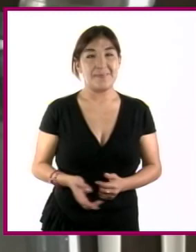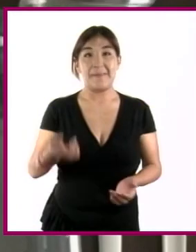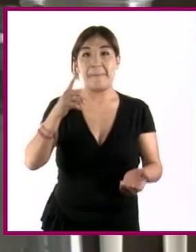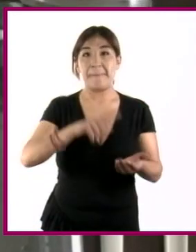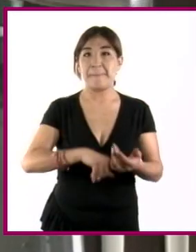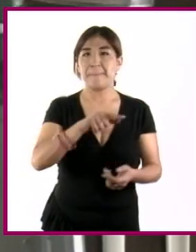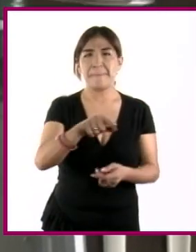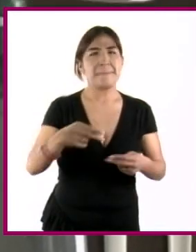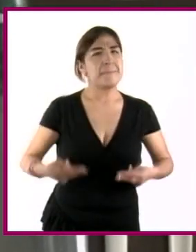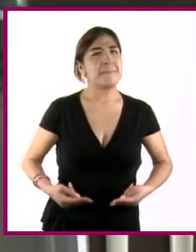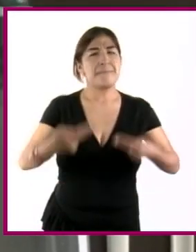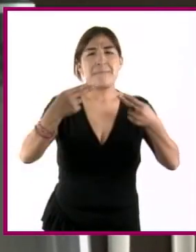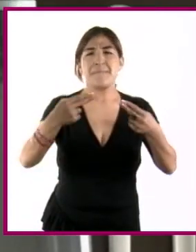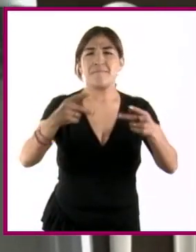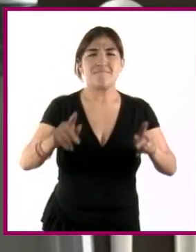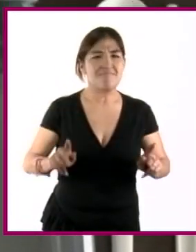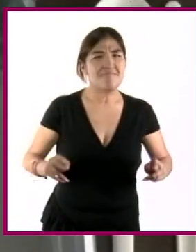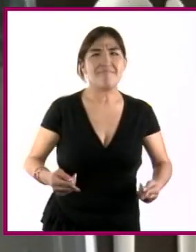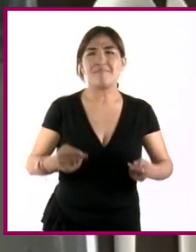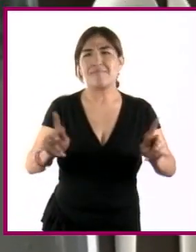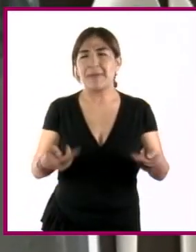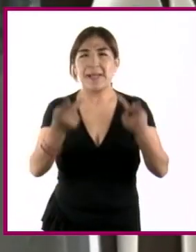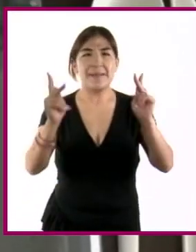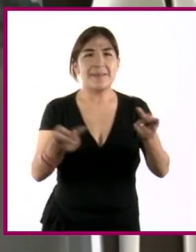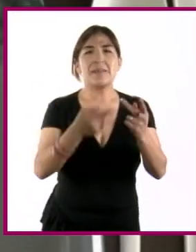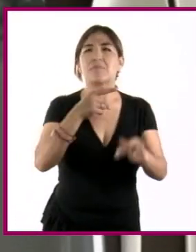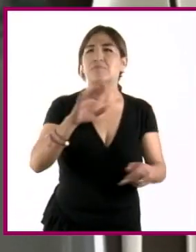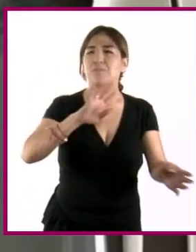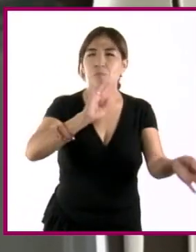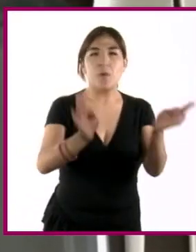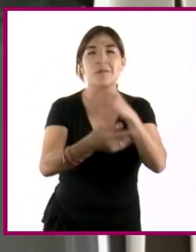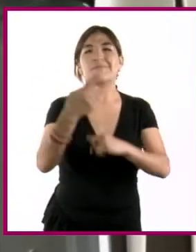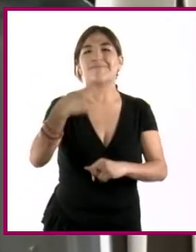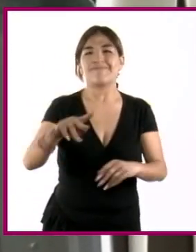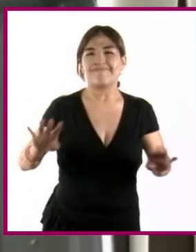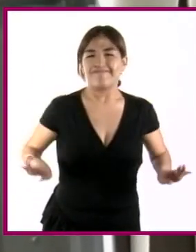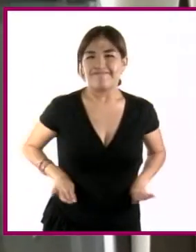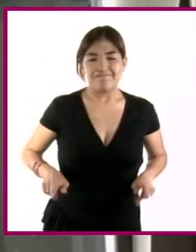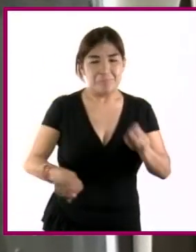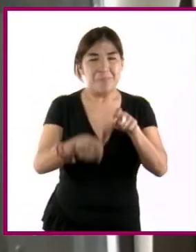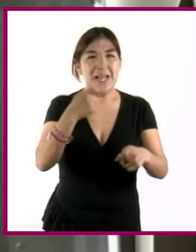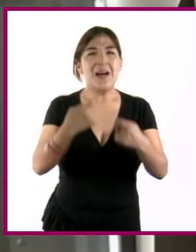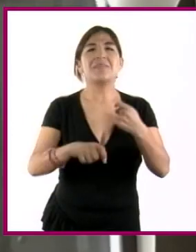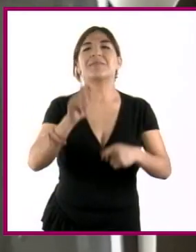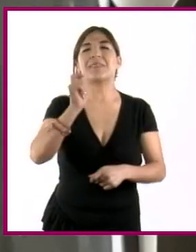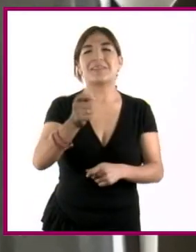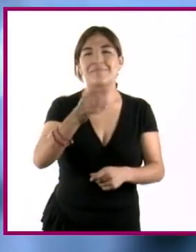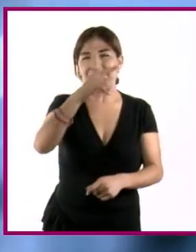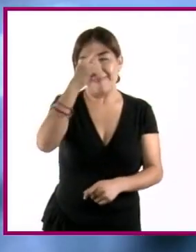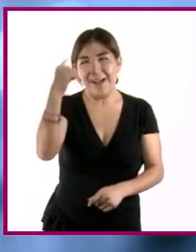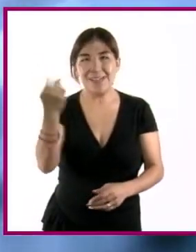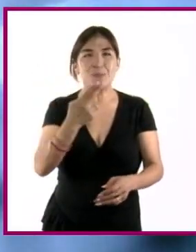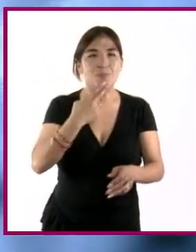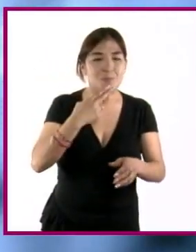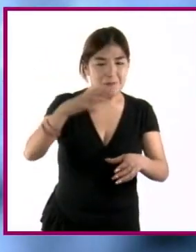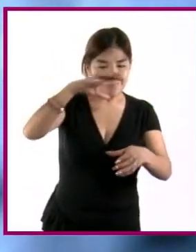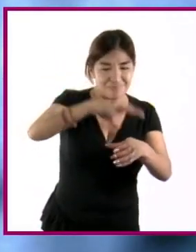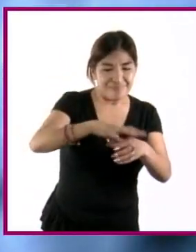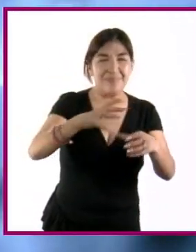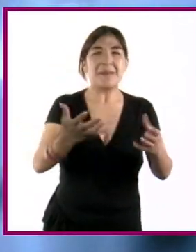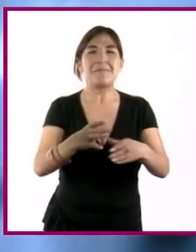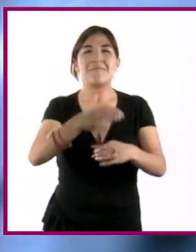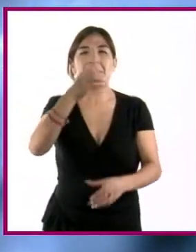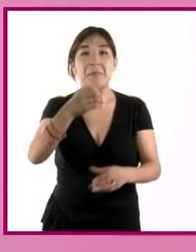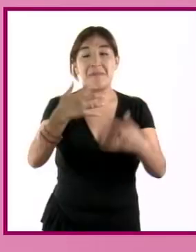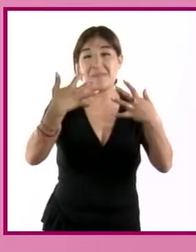mercado mundial se debe a las propiedades y características de los plásticos. Son fáciles de trabajar y moldear, tienen un bajo costo